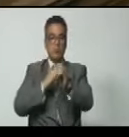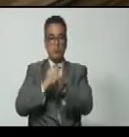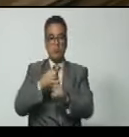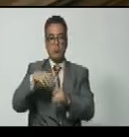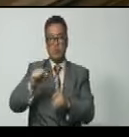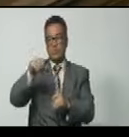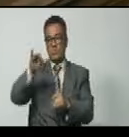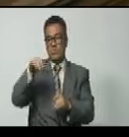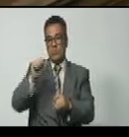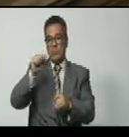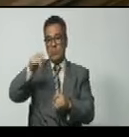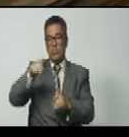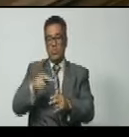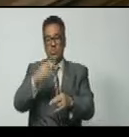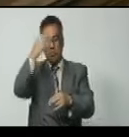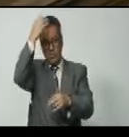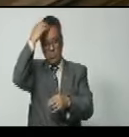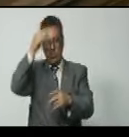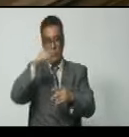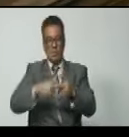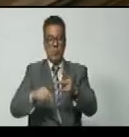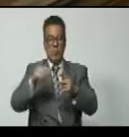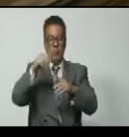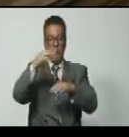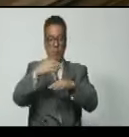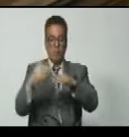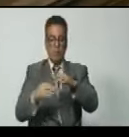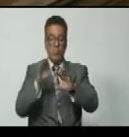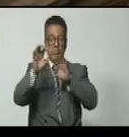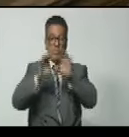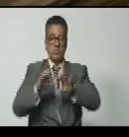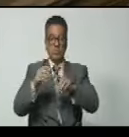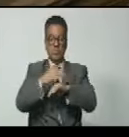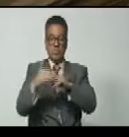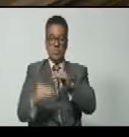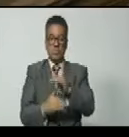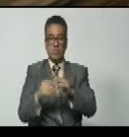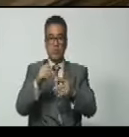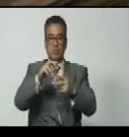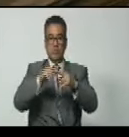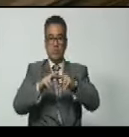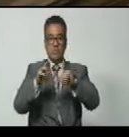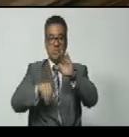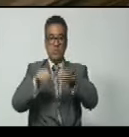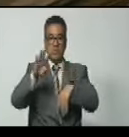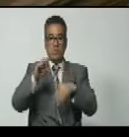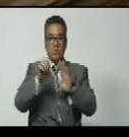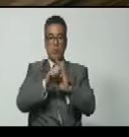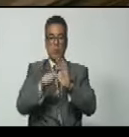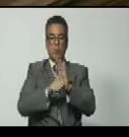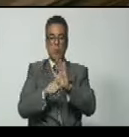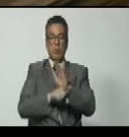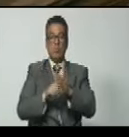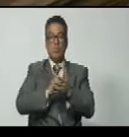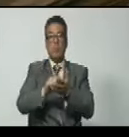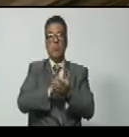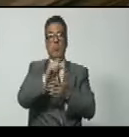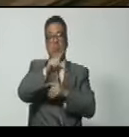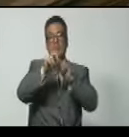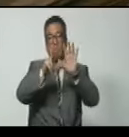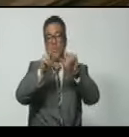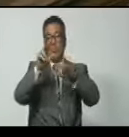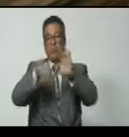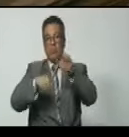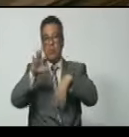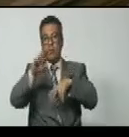sede en La Haya, Reino de los Países Bajos. De acuerdo a lo consagrado en el numeral 14 del artículo 187 y